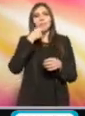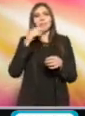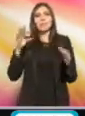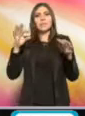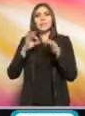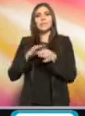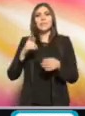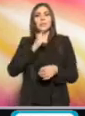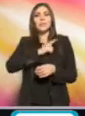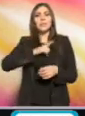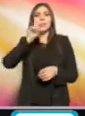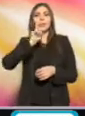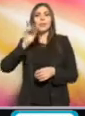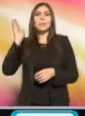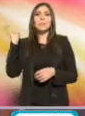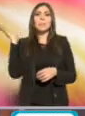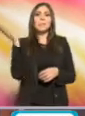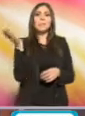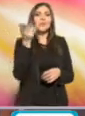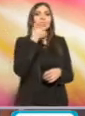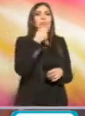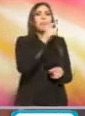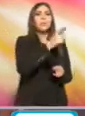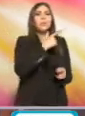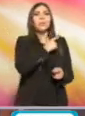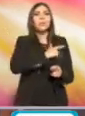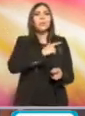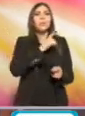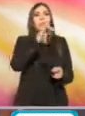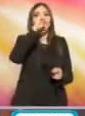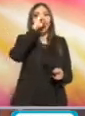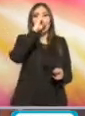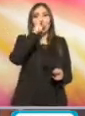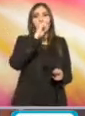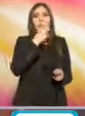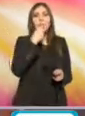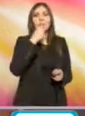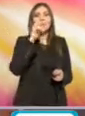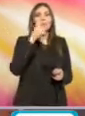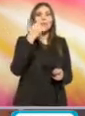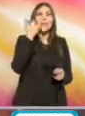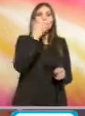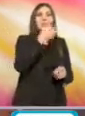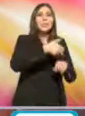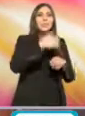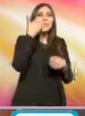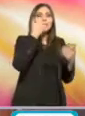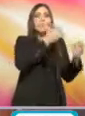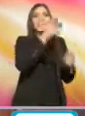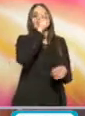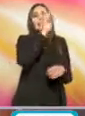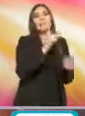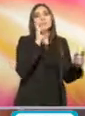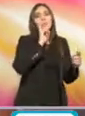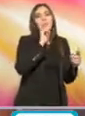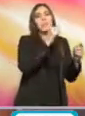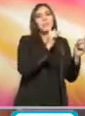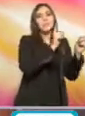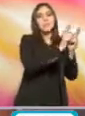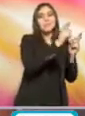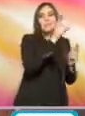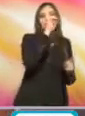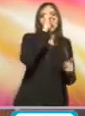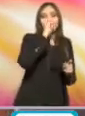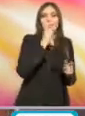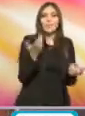que le echa el can, ¿sí? Y ella se va con el guapo del teléfono. Oye. Hay que ver esto. Entonces- Buena historia, definitivamente. muy buena Pero historia. sí, al final que